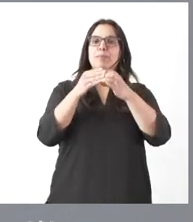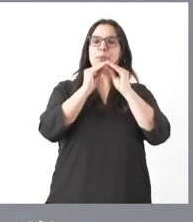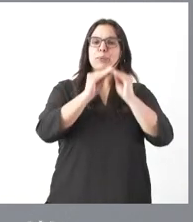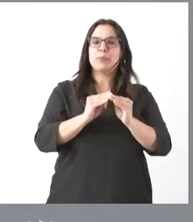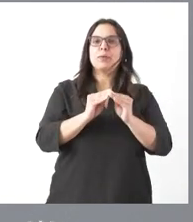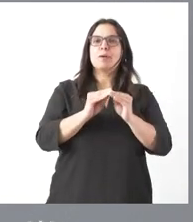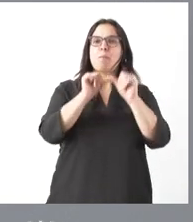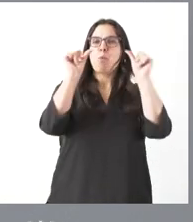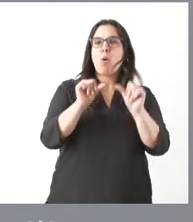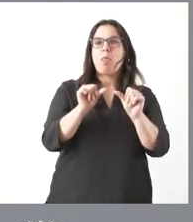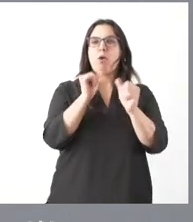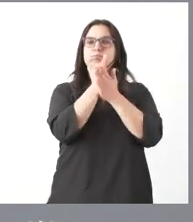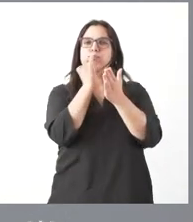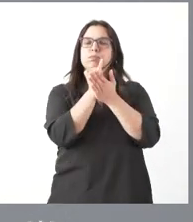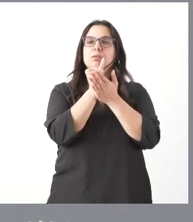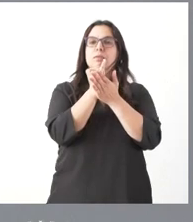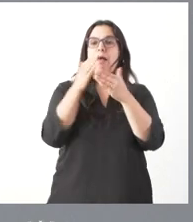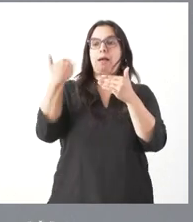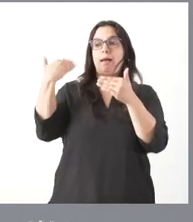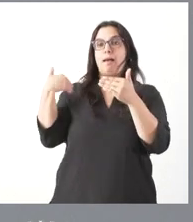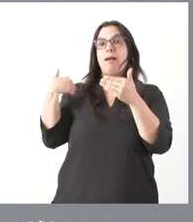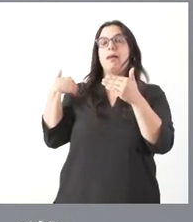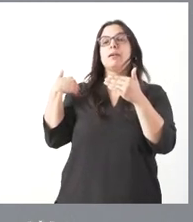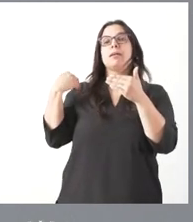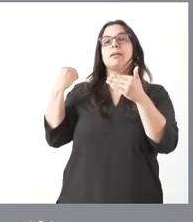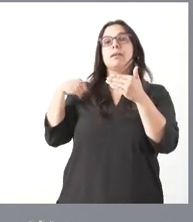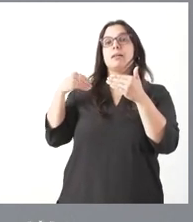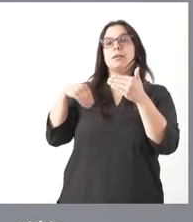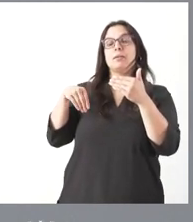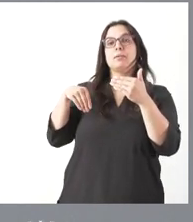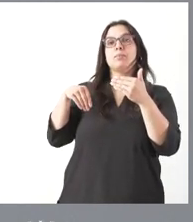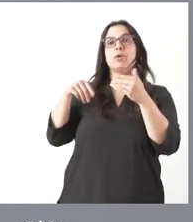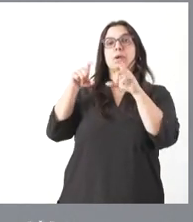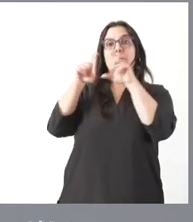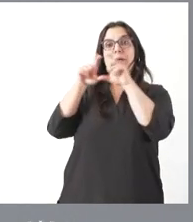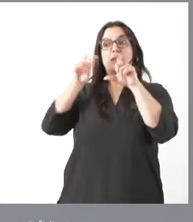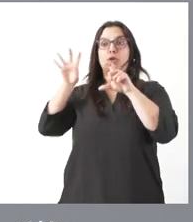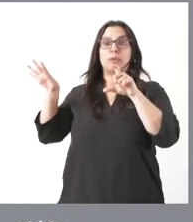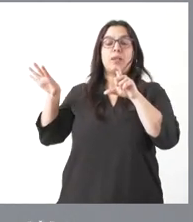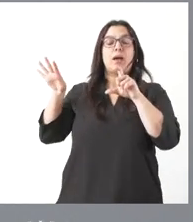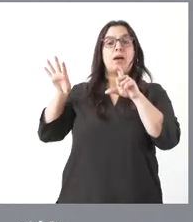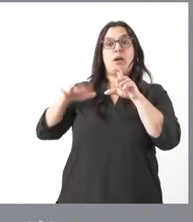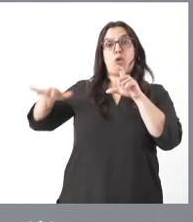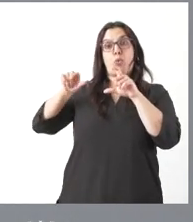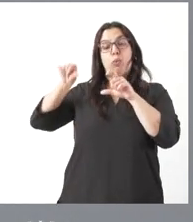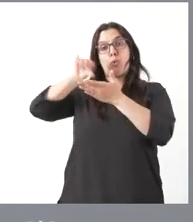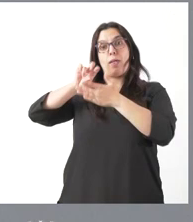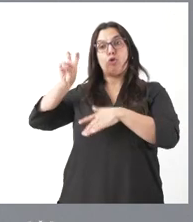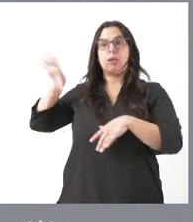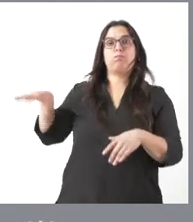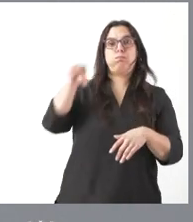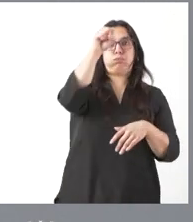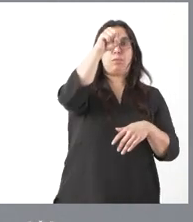prototipos que anteriormente se estaban las instalaciones de la compañía en clemón en el caso de